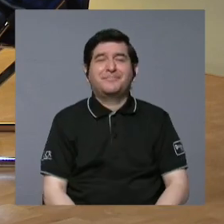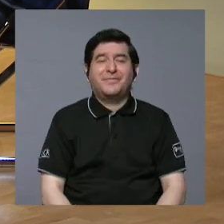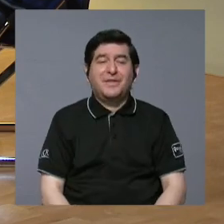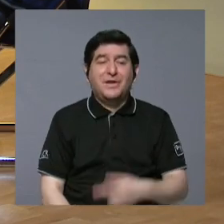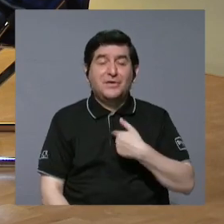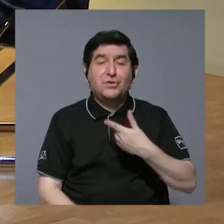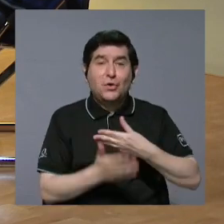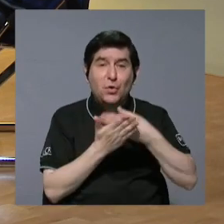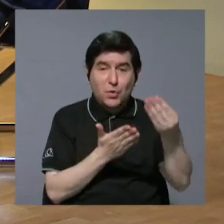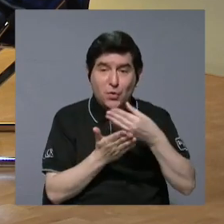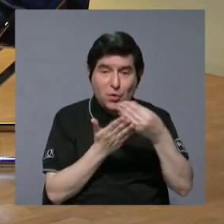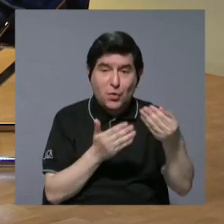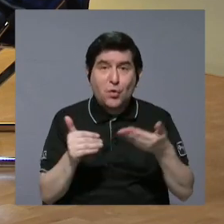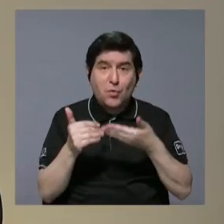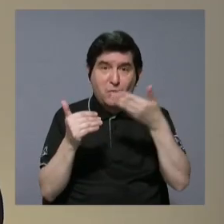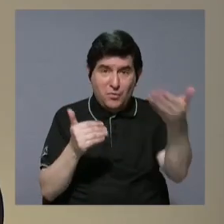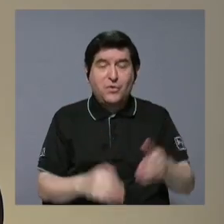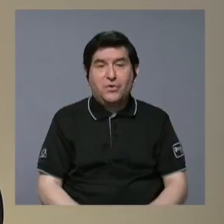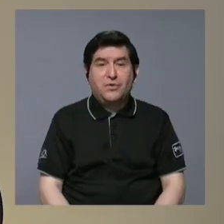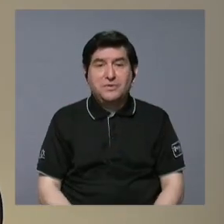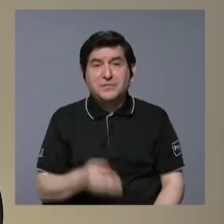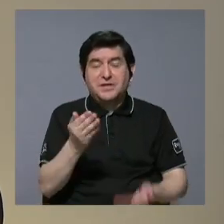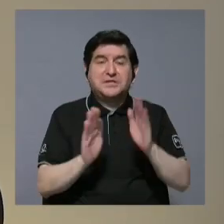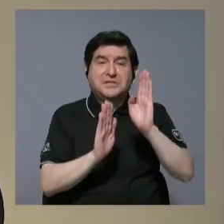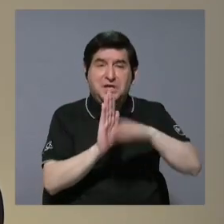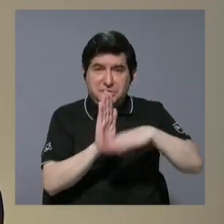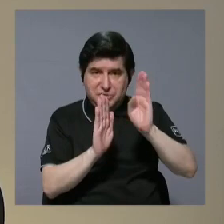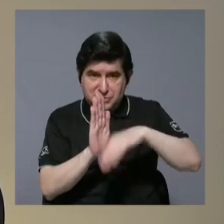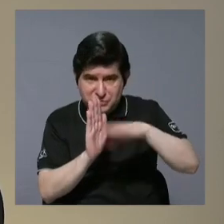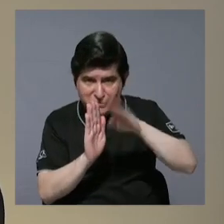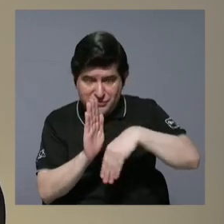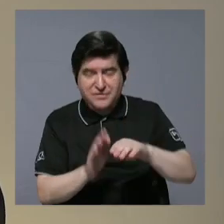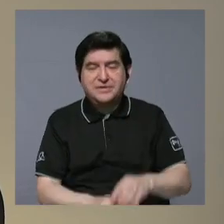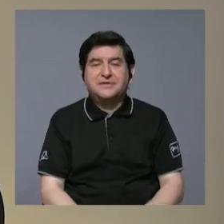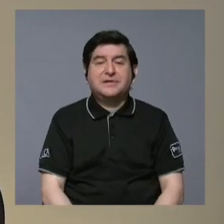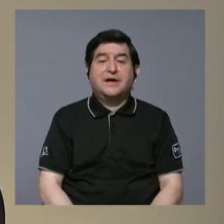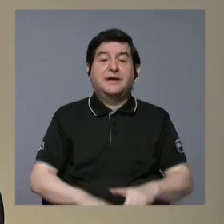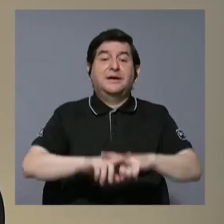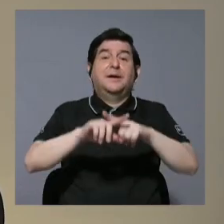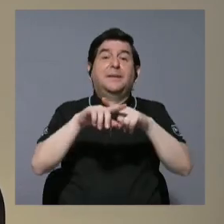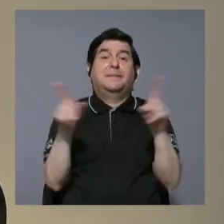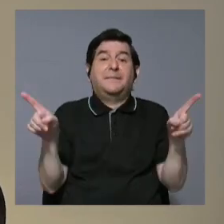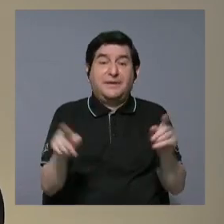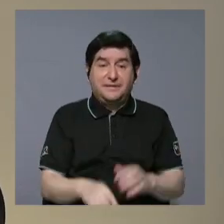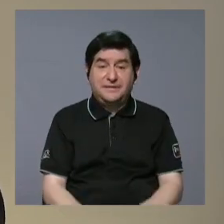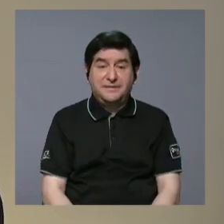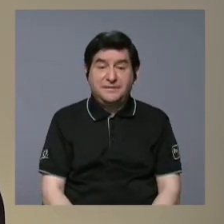y compro de las cosas que están en oferta y todo lo demás, pero